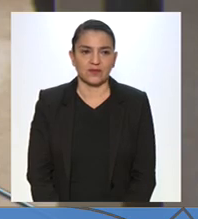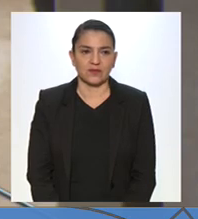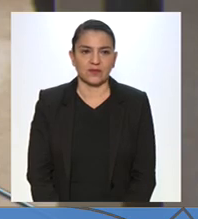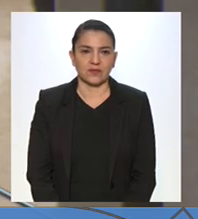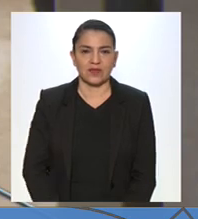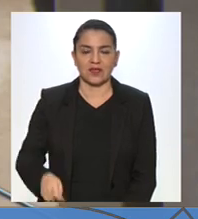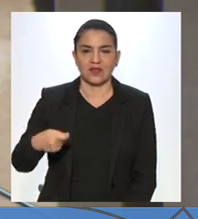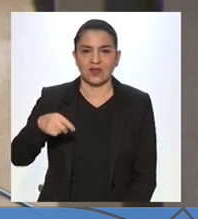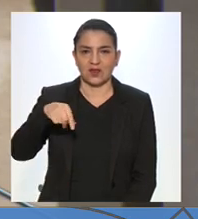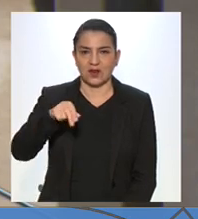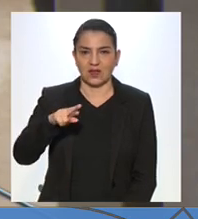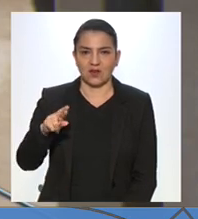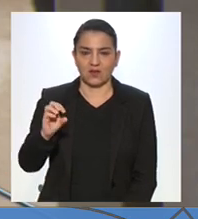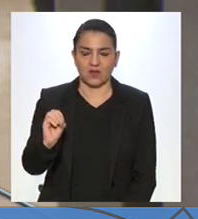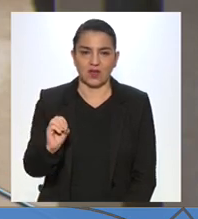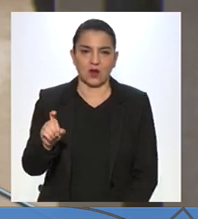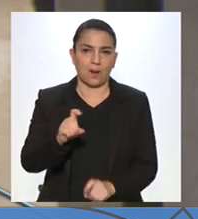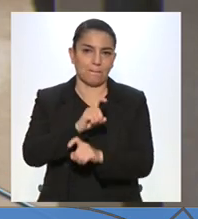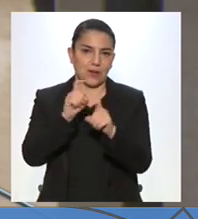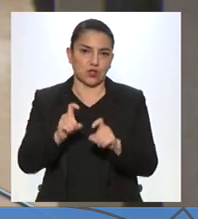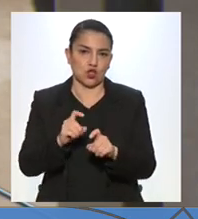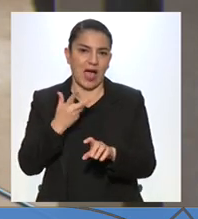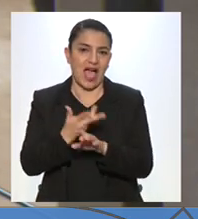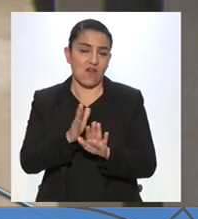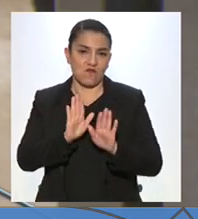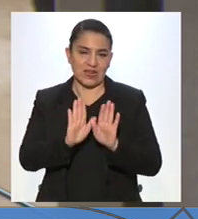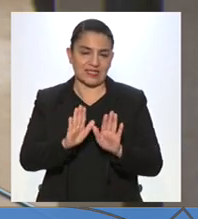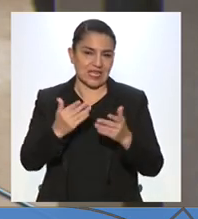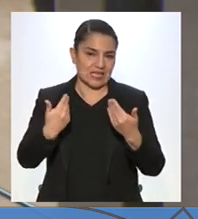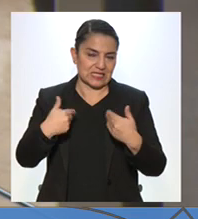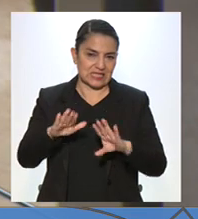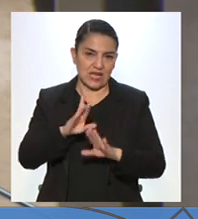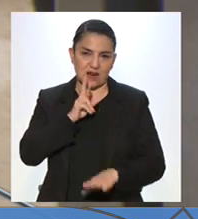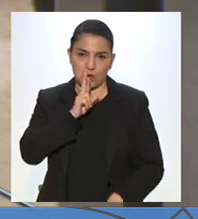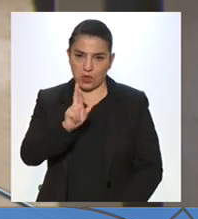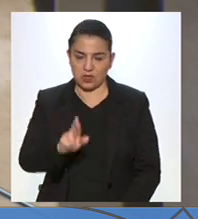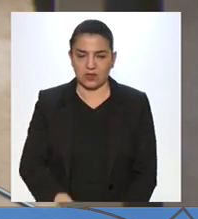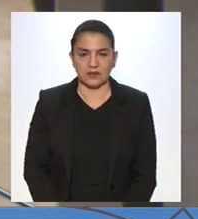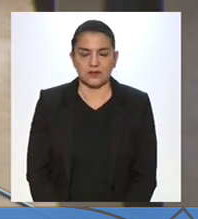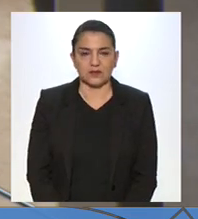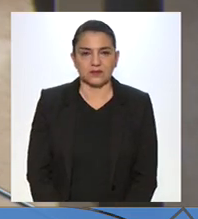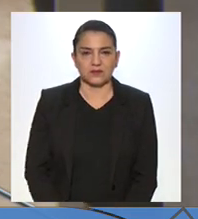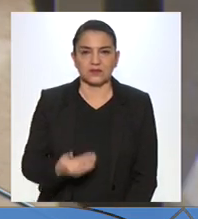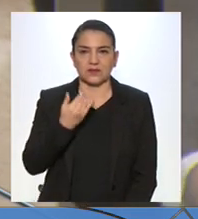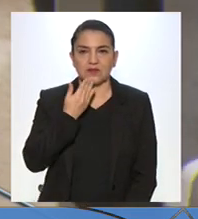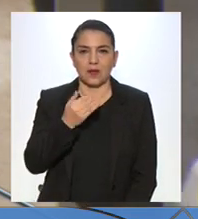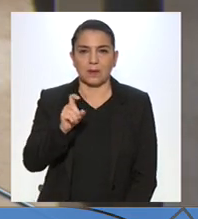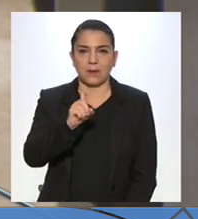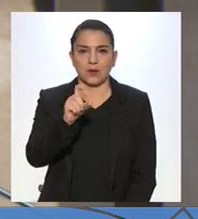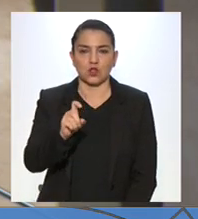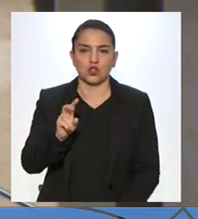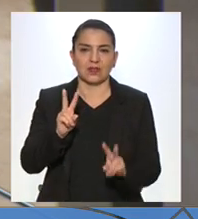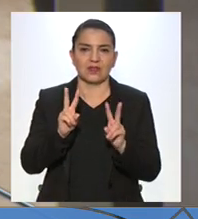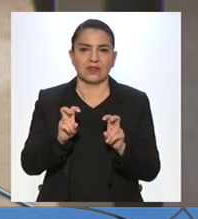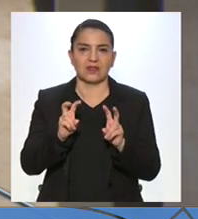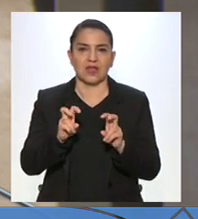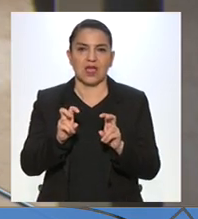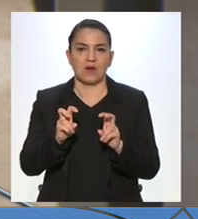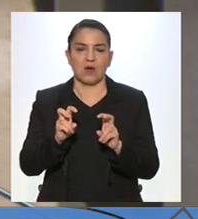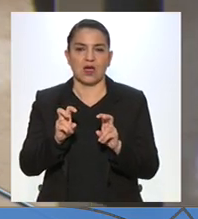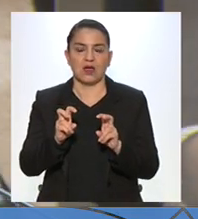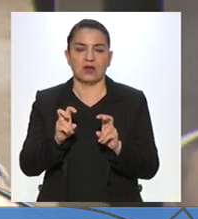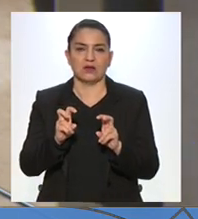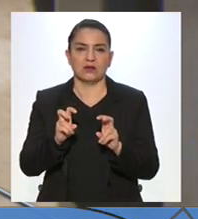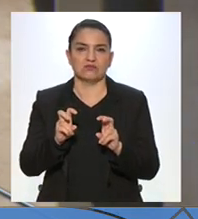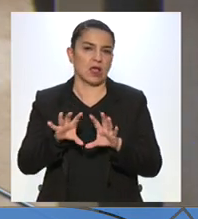Bueno, el senador Navarro preguntó si había frenazo o no, ya me referí a ese punto. También preguntó por el tema de la inflación